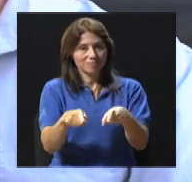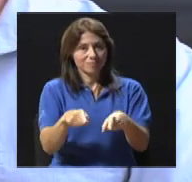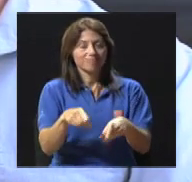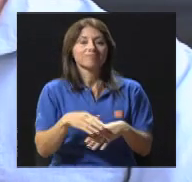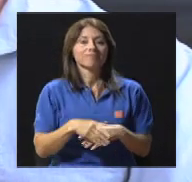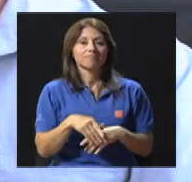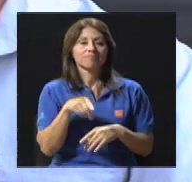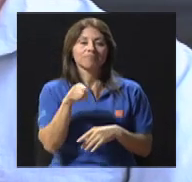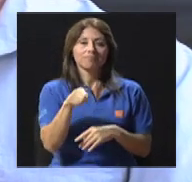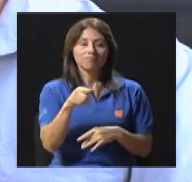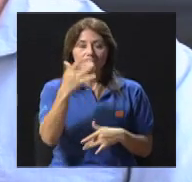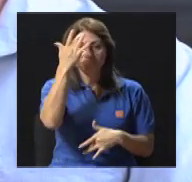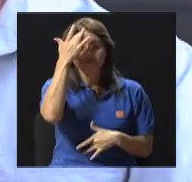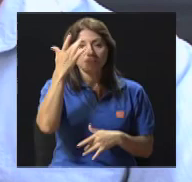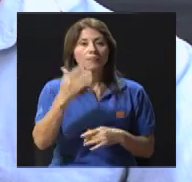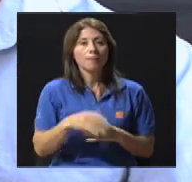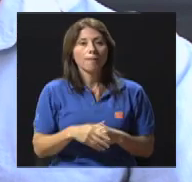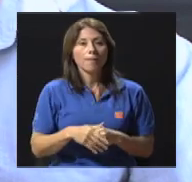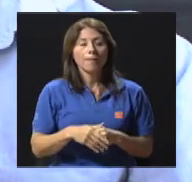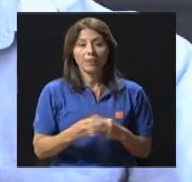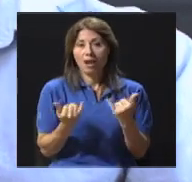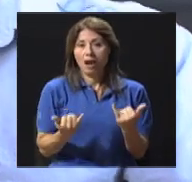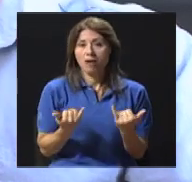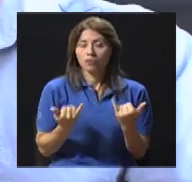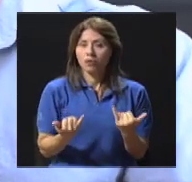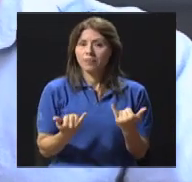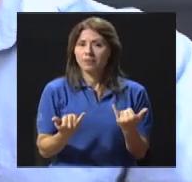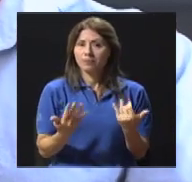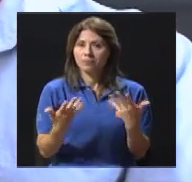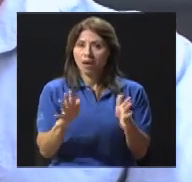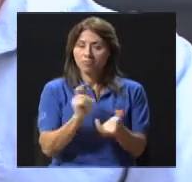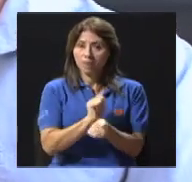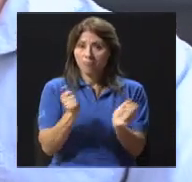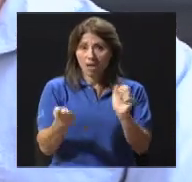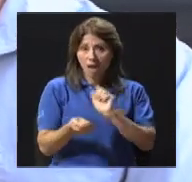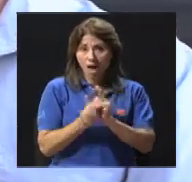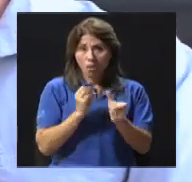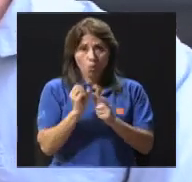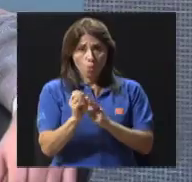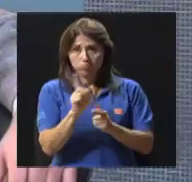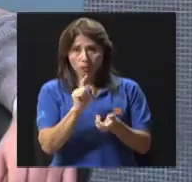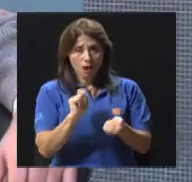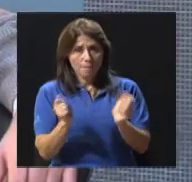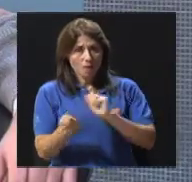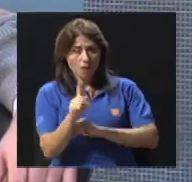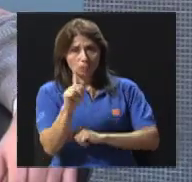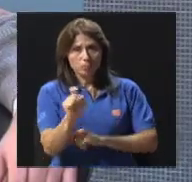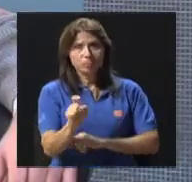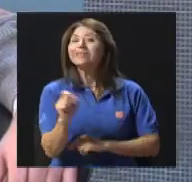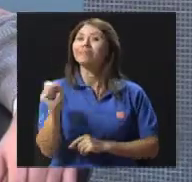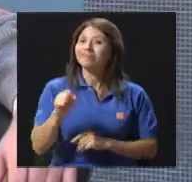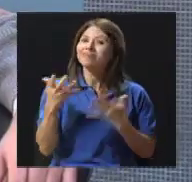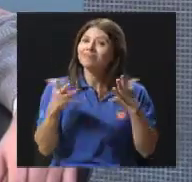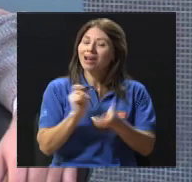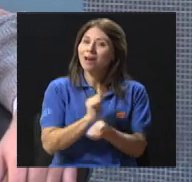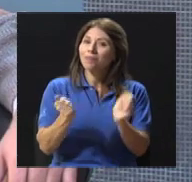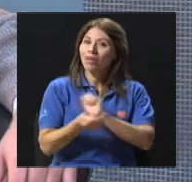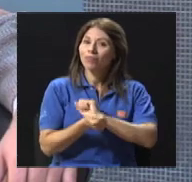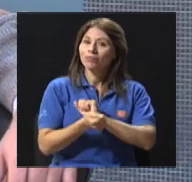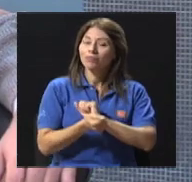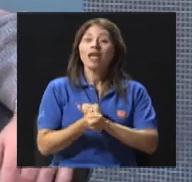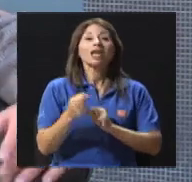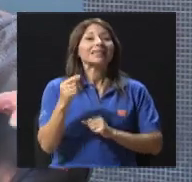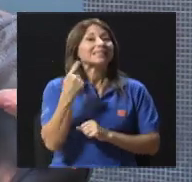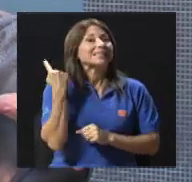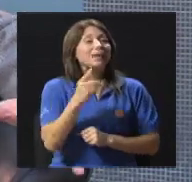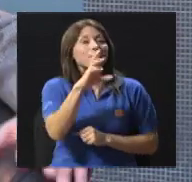de este tipo de patología. ¿Hoy en día eso ha variado? ¿No? Sí, ha cambiado. Ya Costa Rica siempre se ubica entre